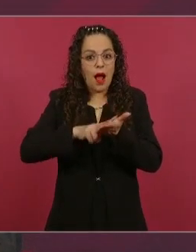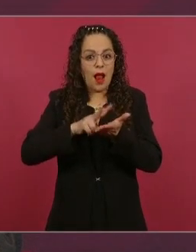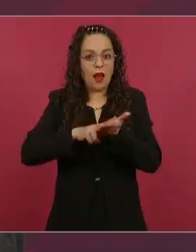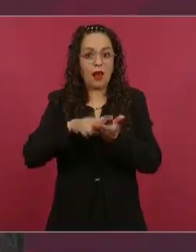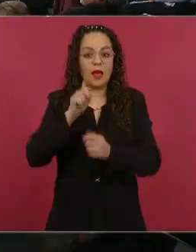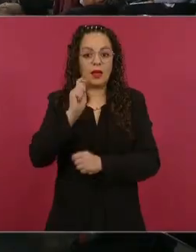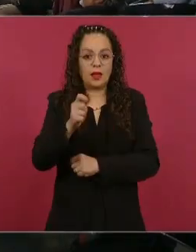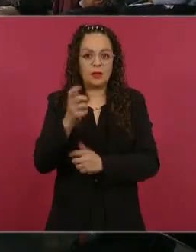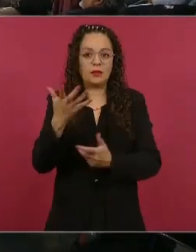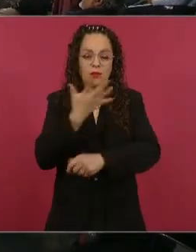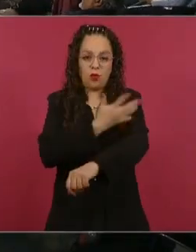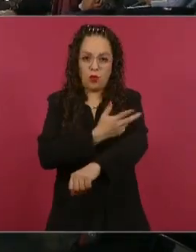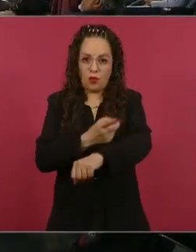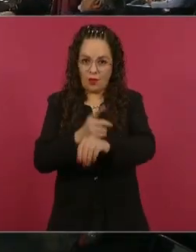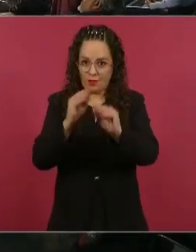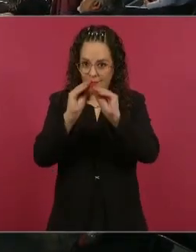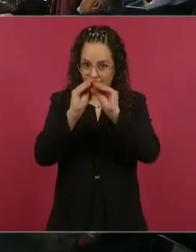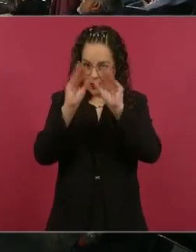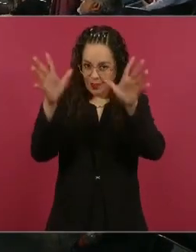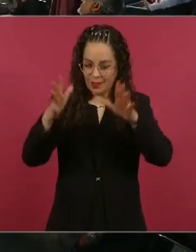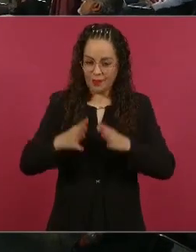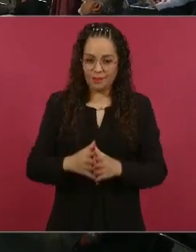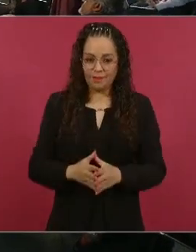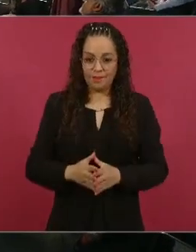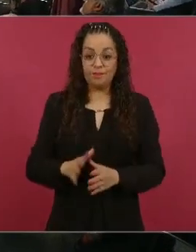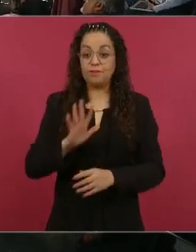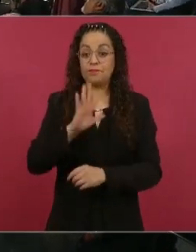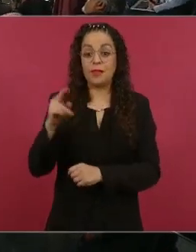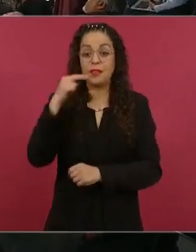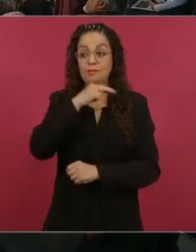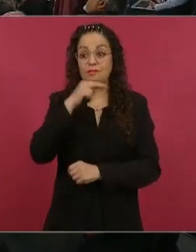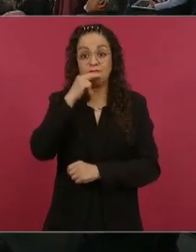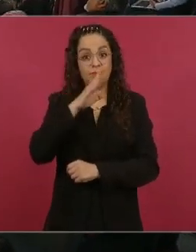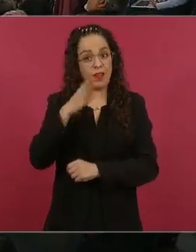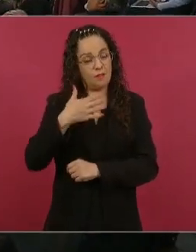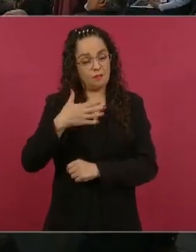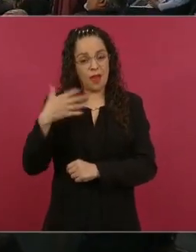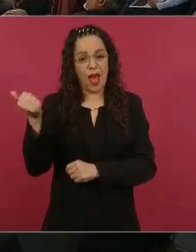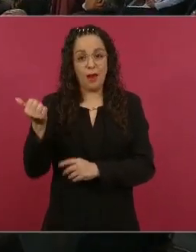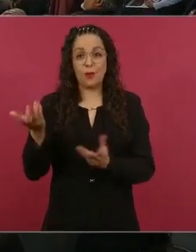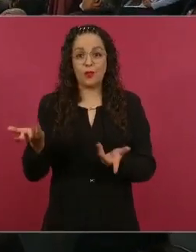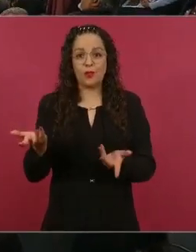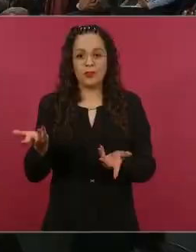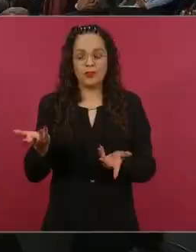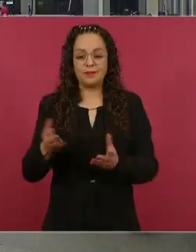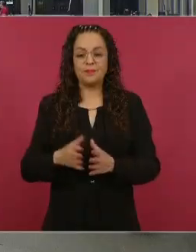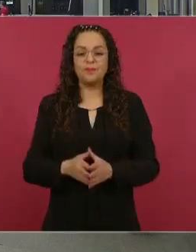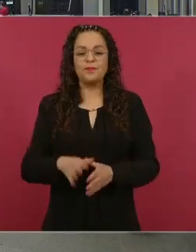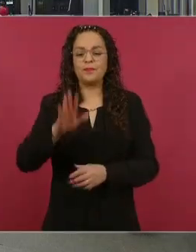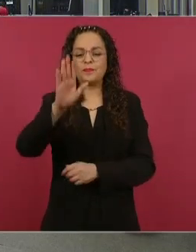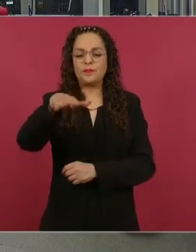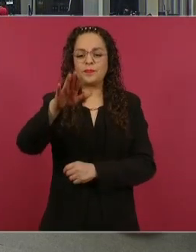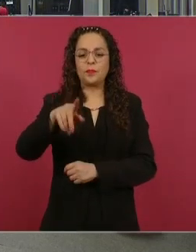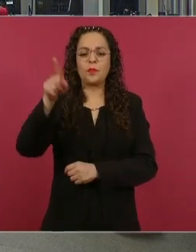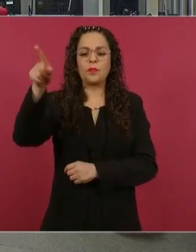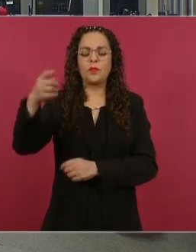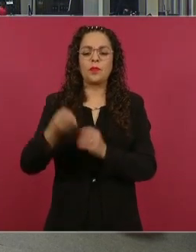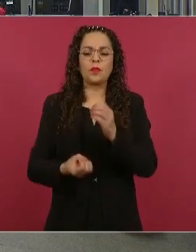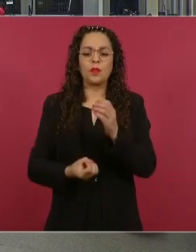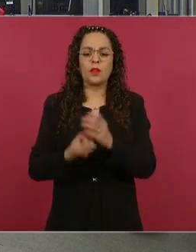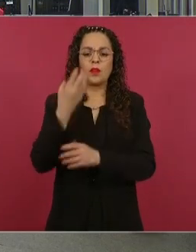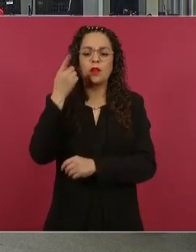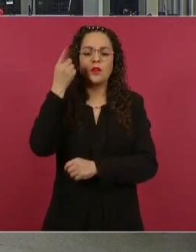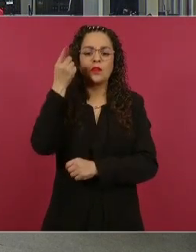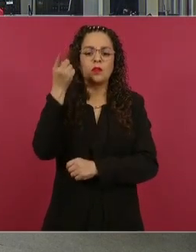ya nos vamos a ir. Por último, presidente, en el caso de los contratos leoninos de estos nueve hospitales que el